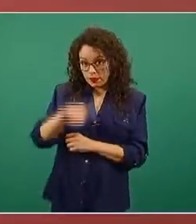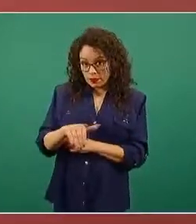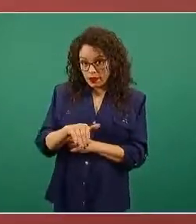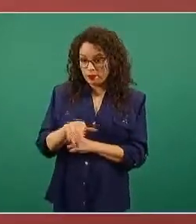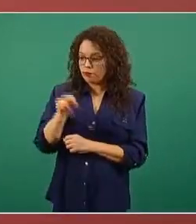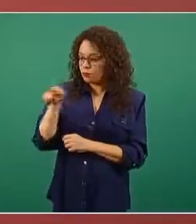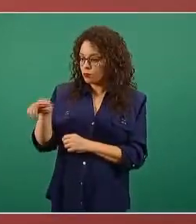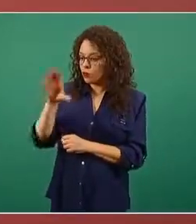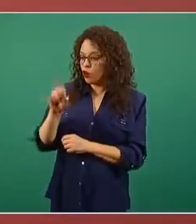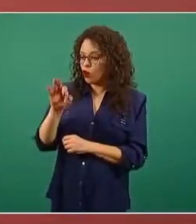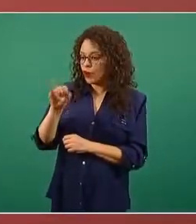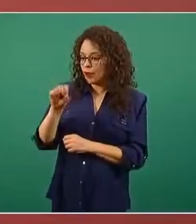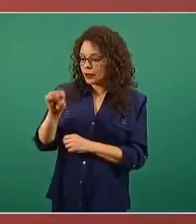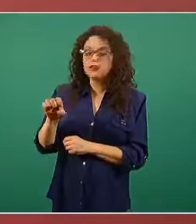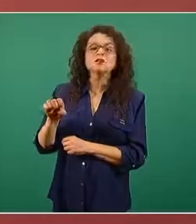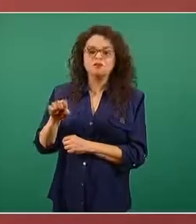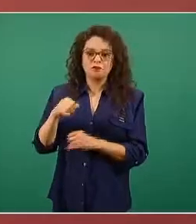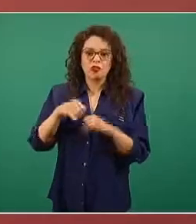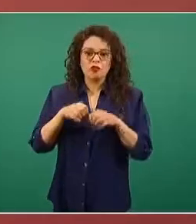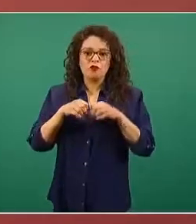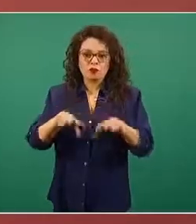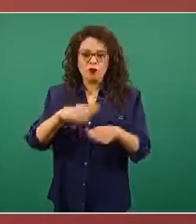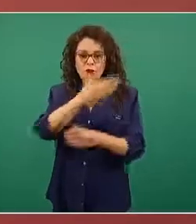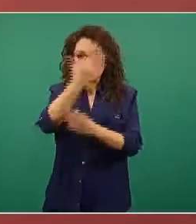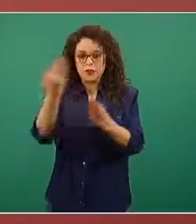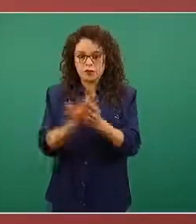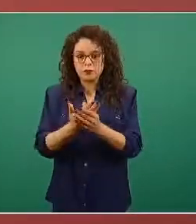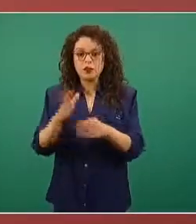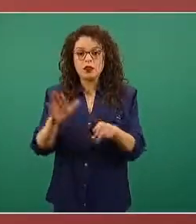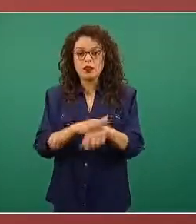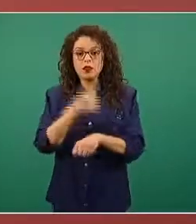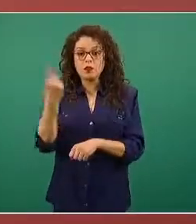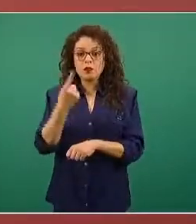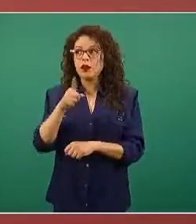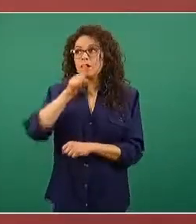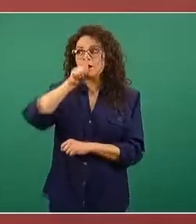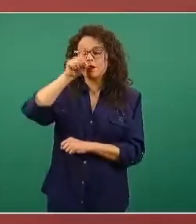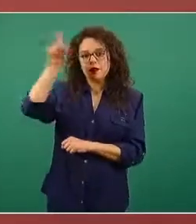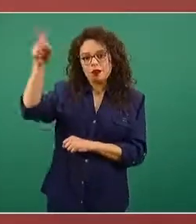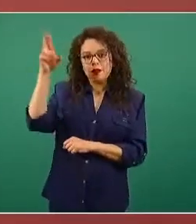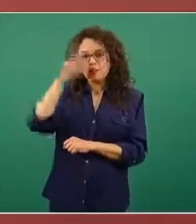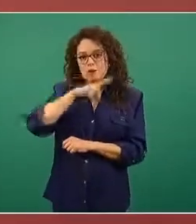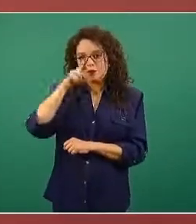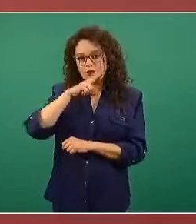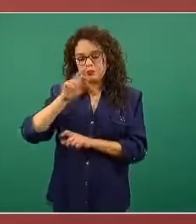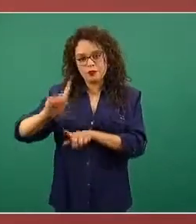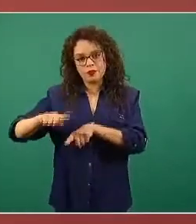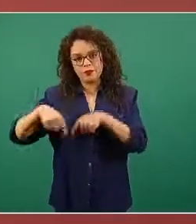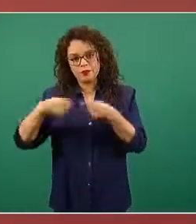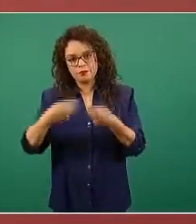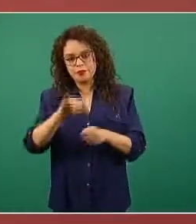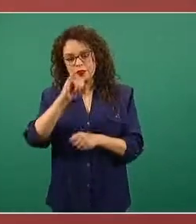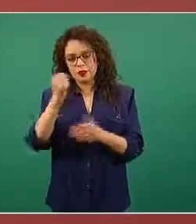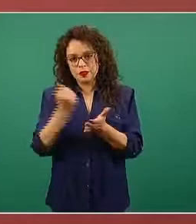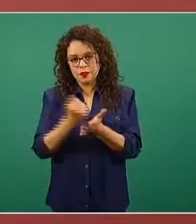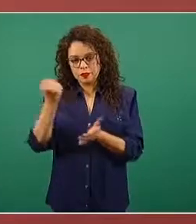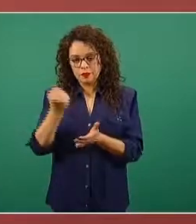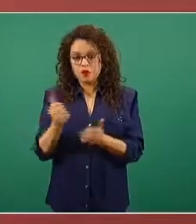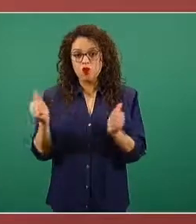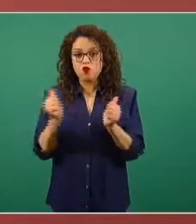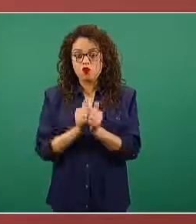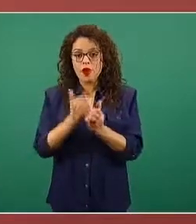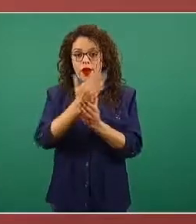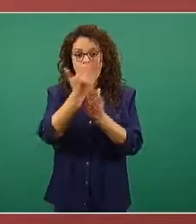tomó conocimiento del expediente porque nos lo autorizó el Fondo Ruso de Inversión Directa a través del expediente que estaba